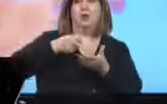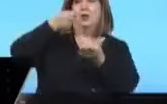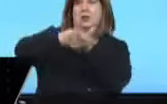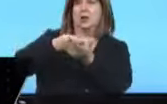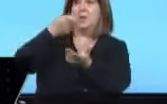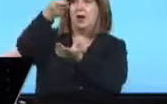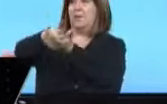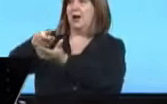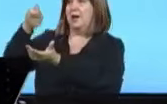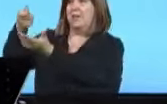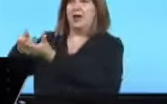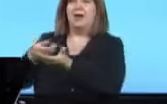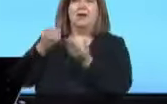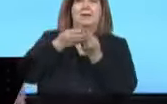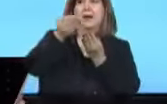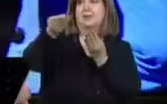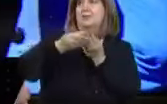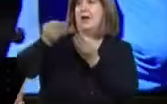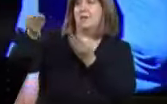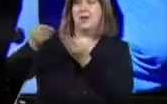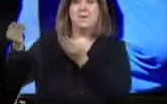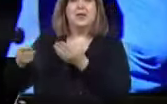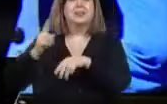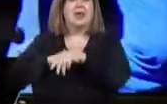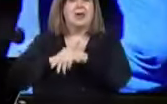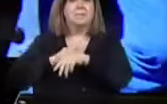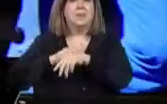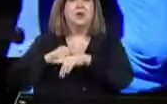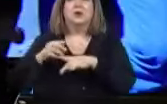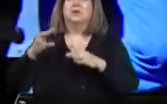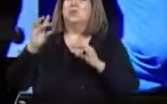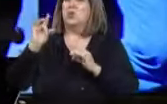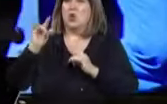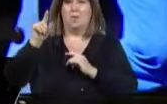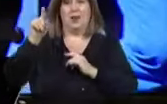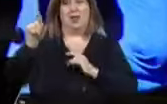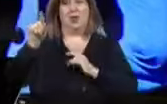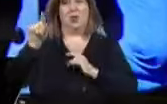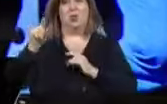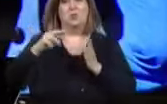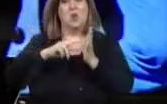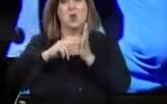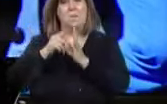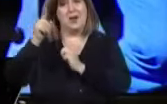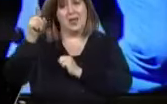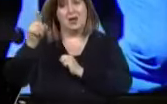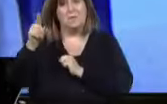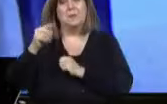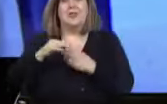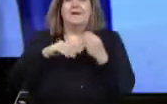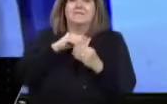así. Sí. Y así se te va plata, se te va tiempo. Entonces, bueno, es muy compleja la situación. Lo que ha decidido hacer la familia